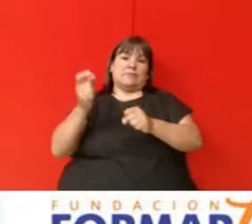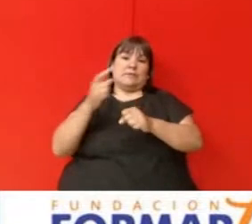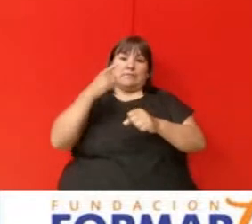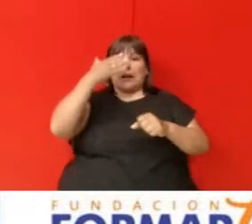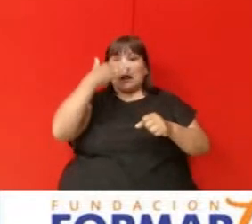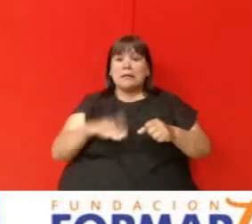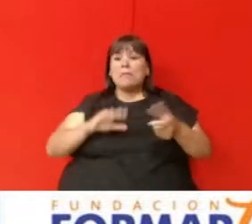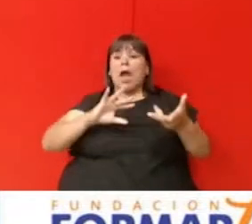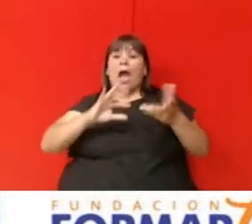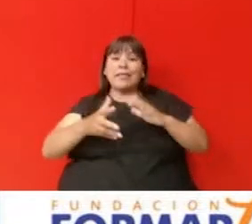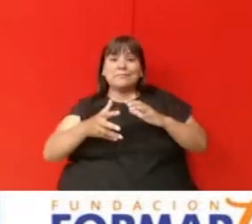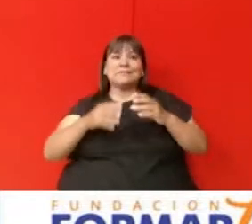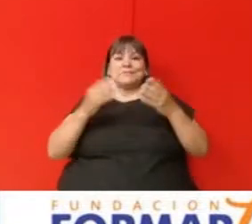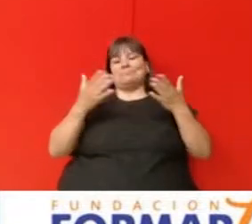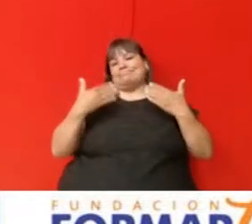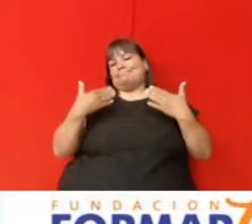más